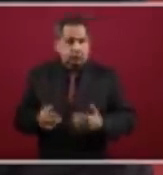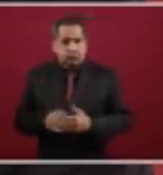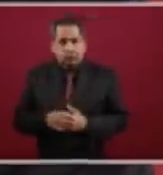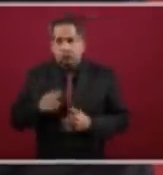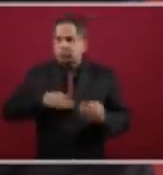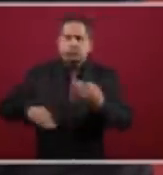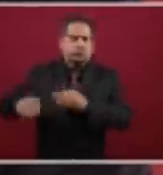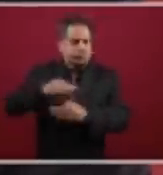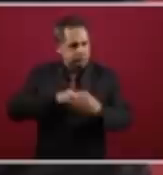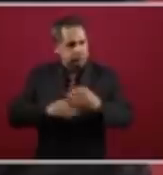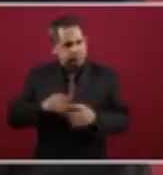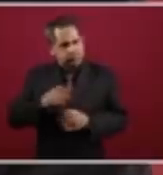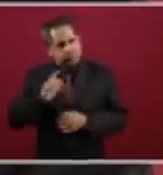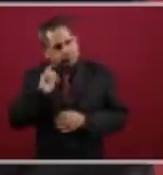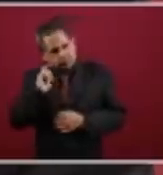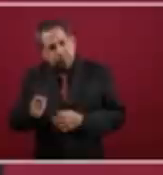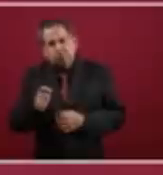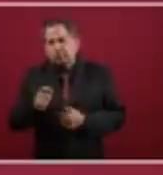estemos dispuestos a